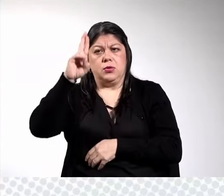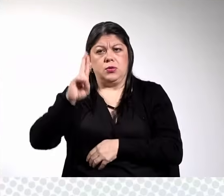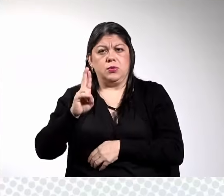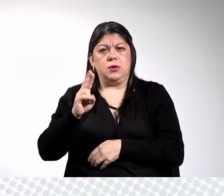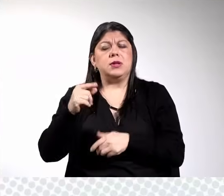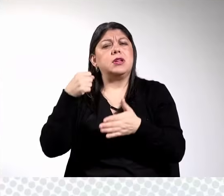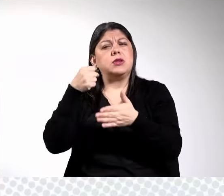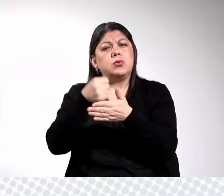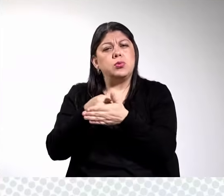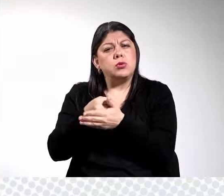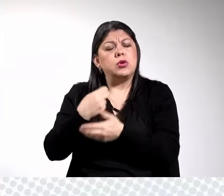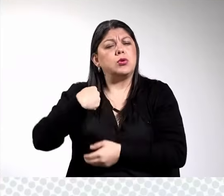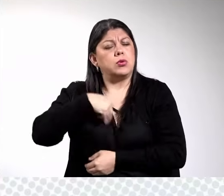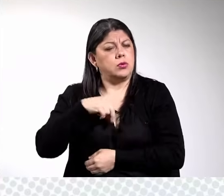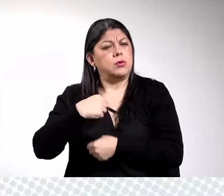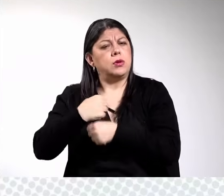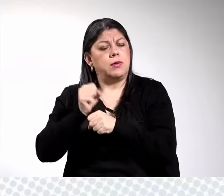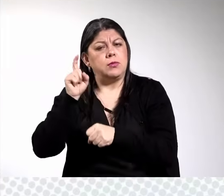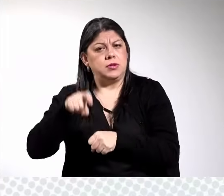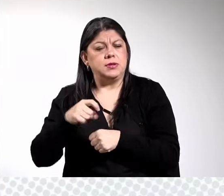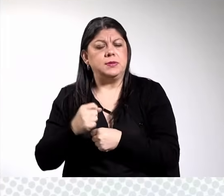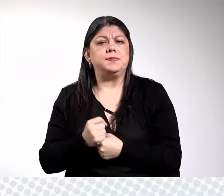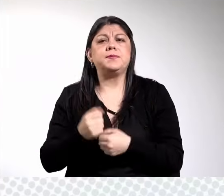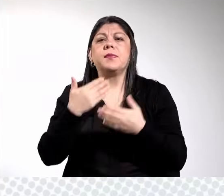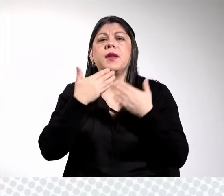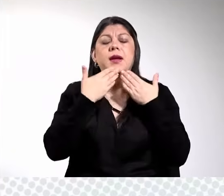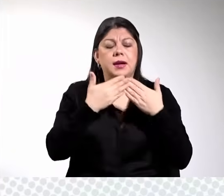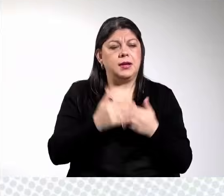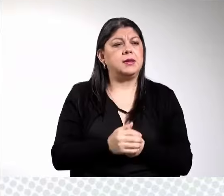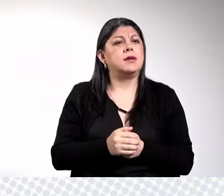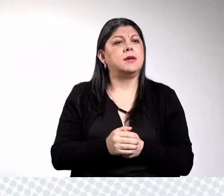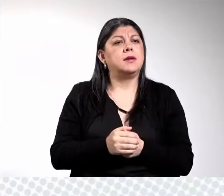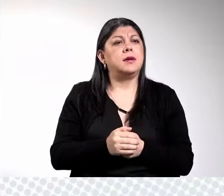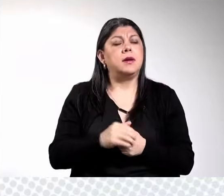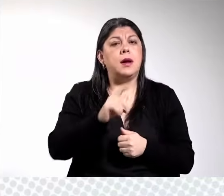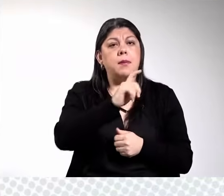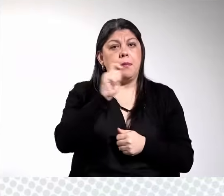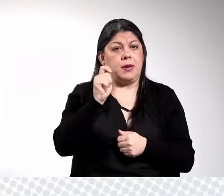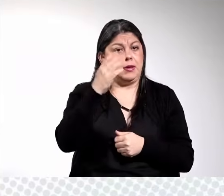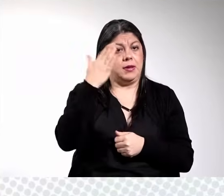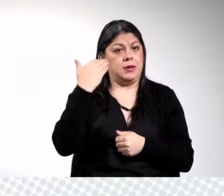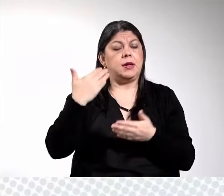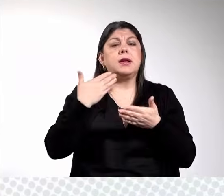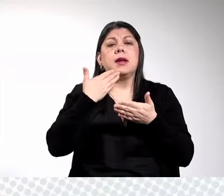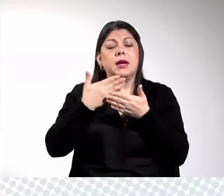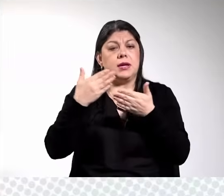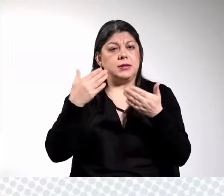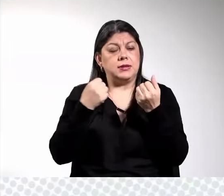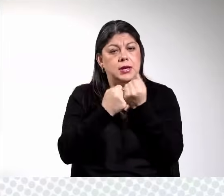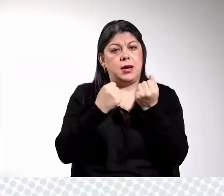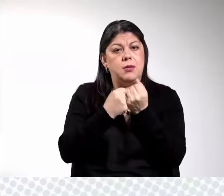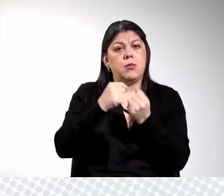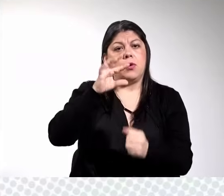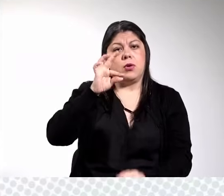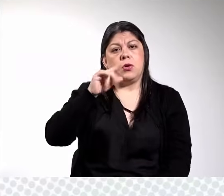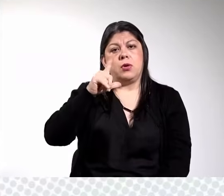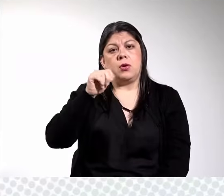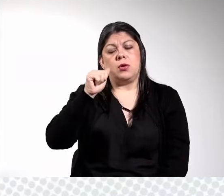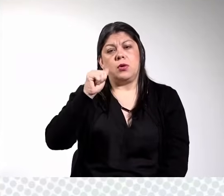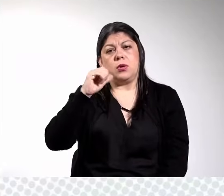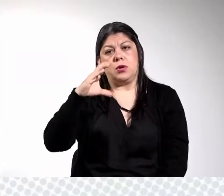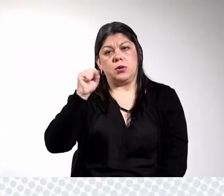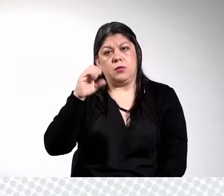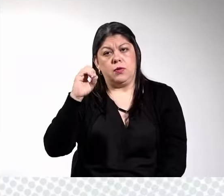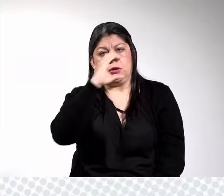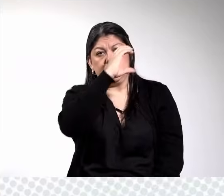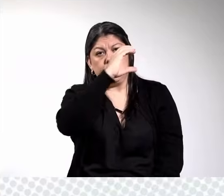una lucha que tenemos que dar. Gracias, Luzmeri. En los últimos meses, gracias al apoyo de la Facultad Latinoamericana de Ciencias Sociales,